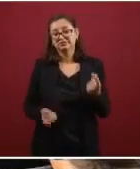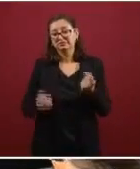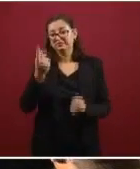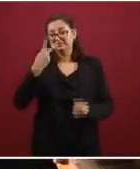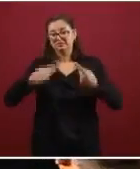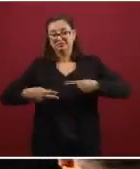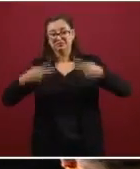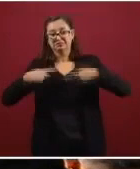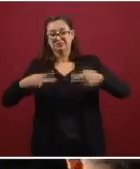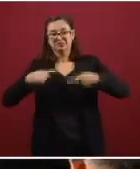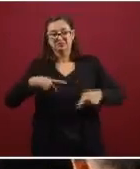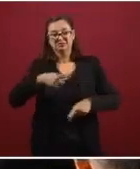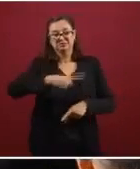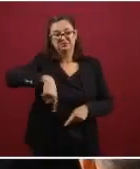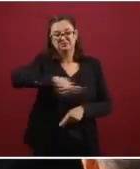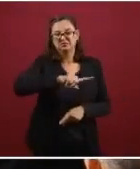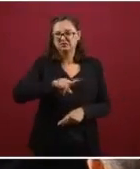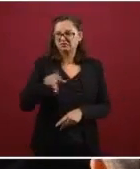mañaneras.